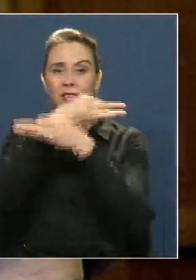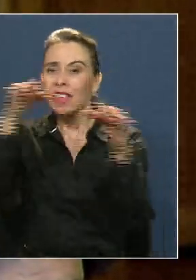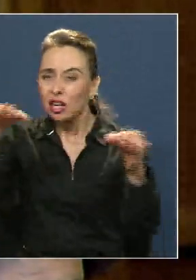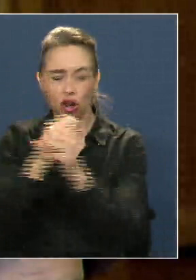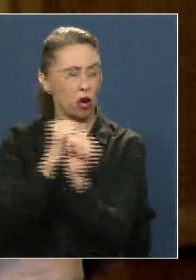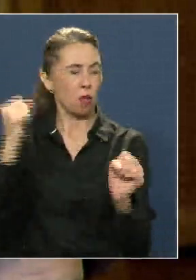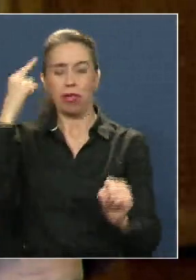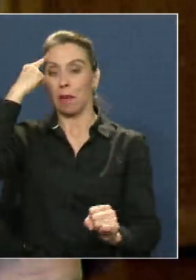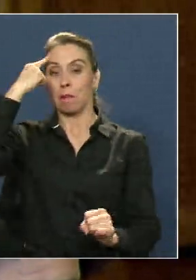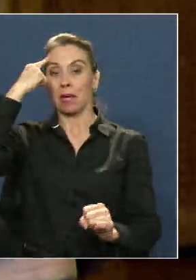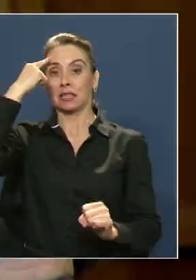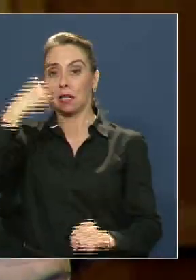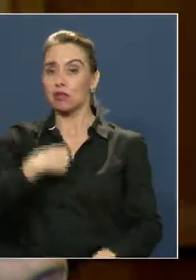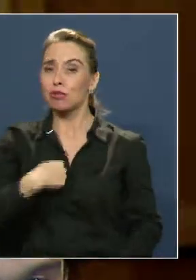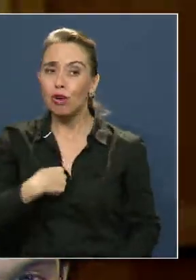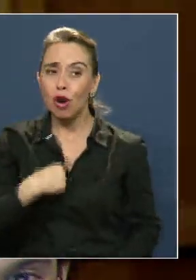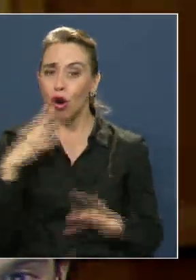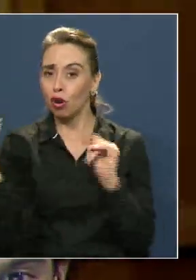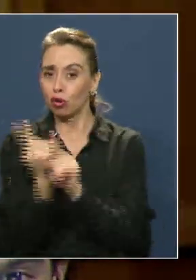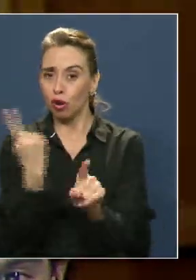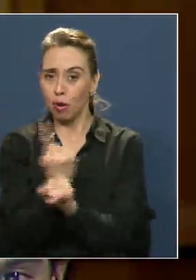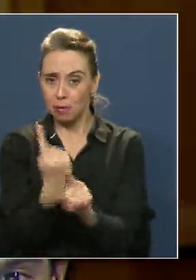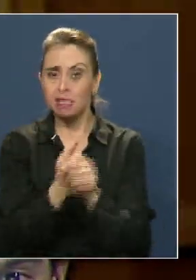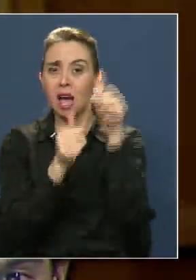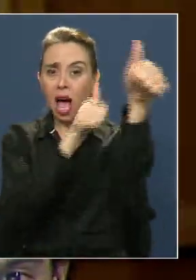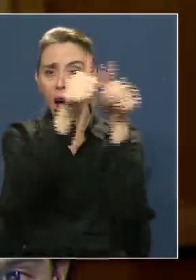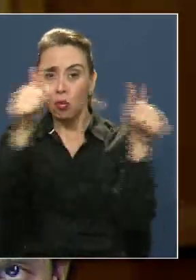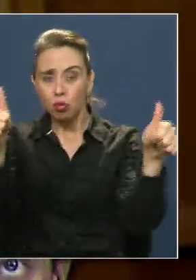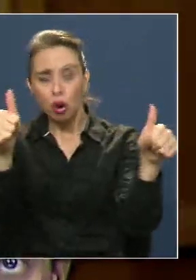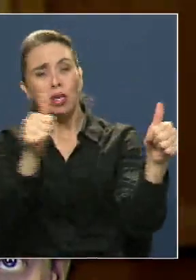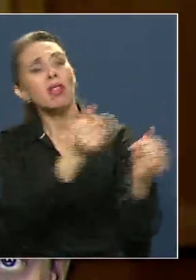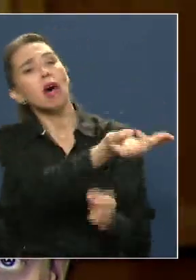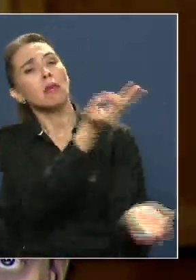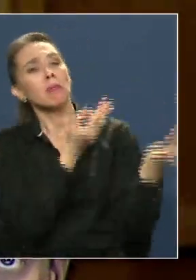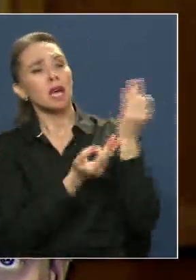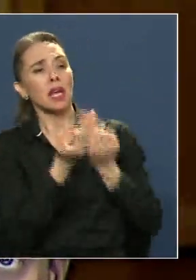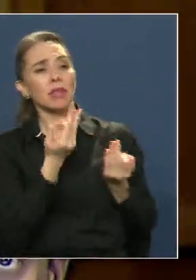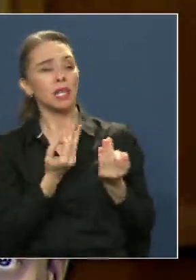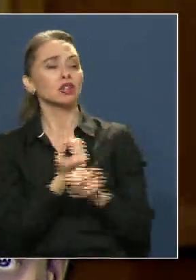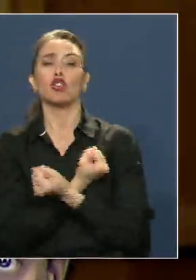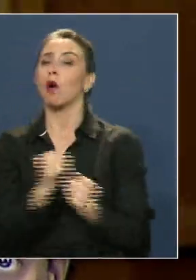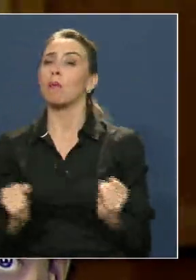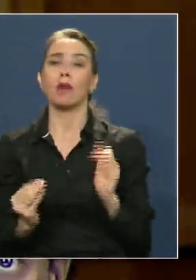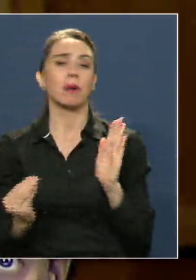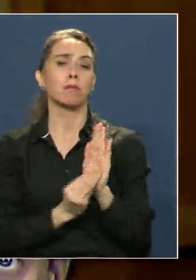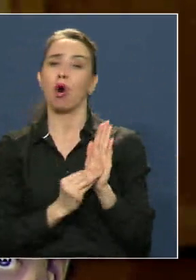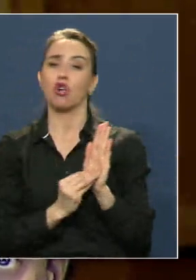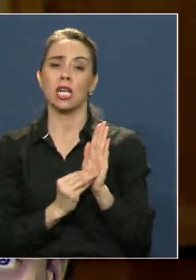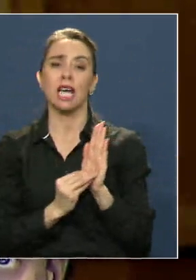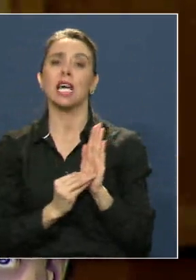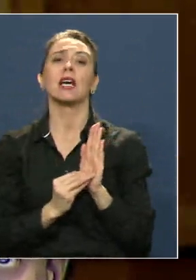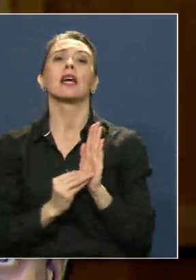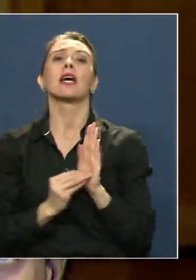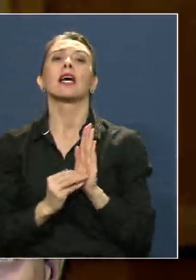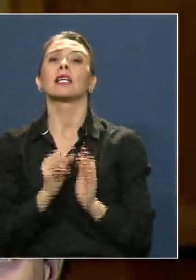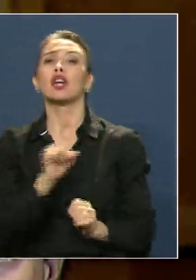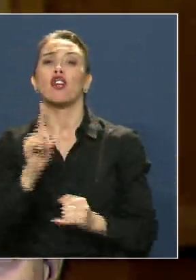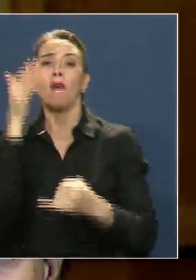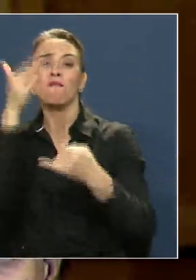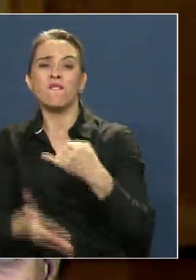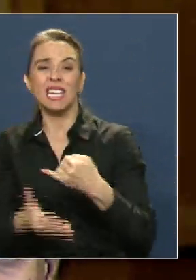impensable, incluso en lo personal conversé con varias autoridades y siempre me dijeron que era imposible el tema de la